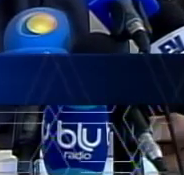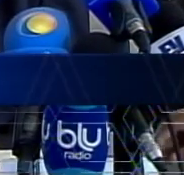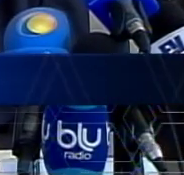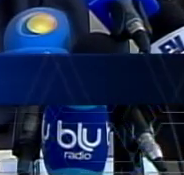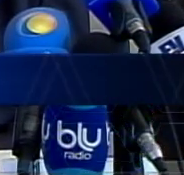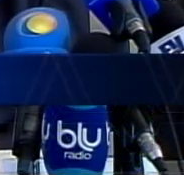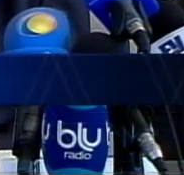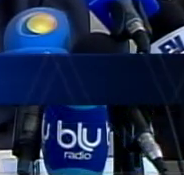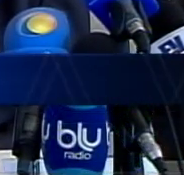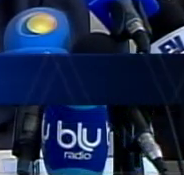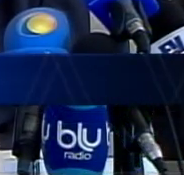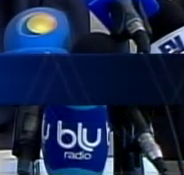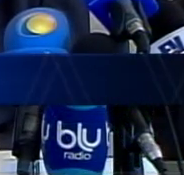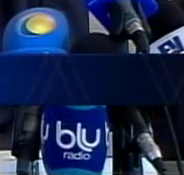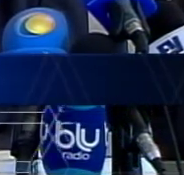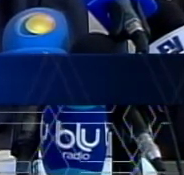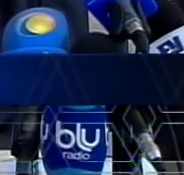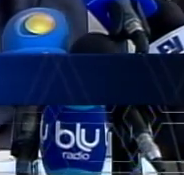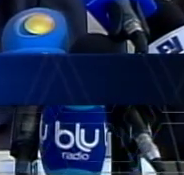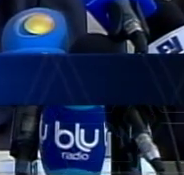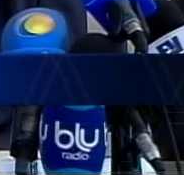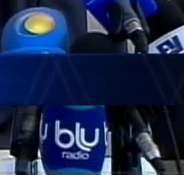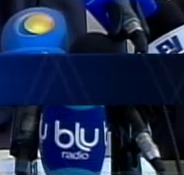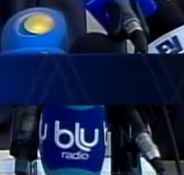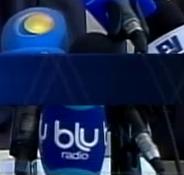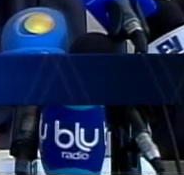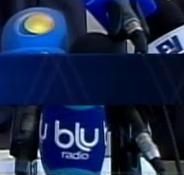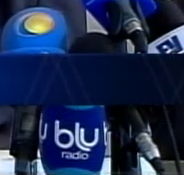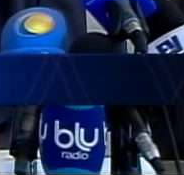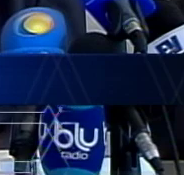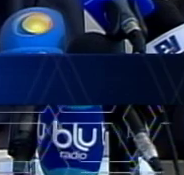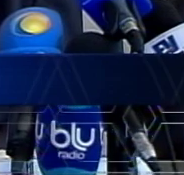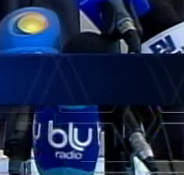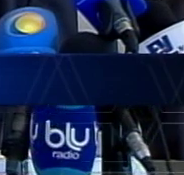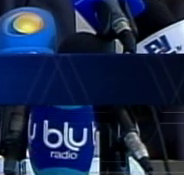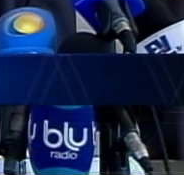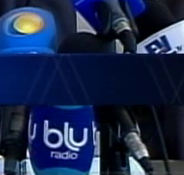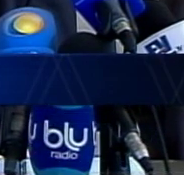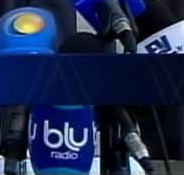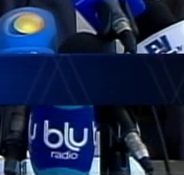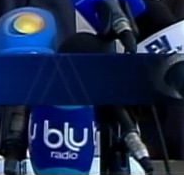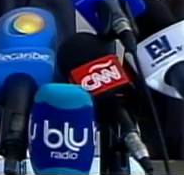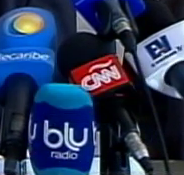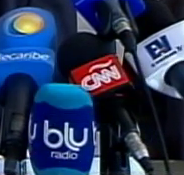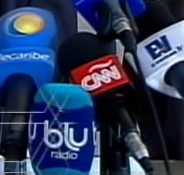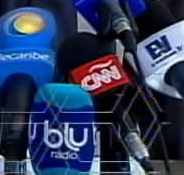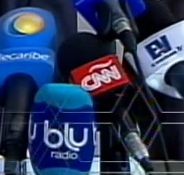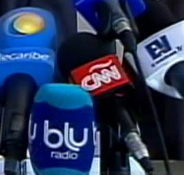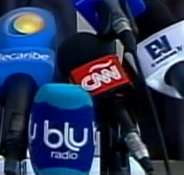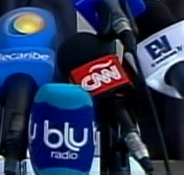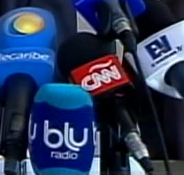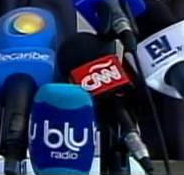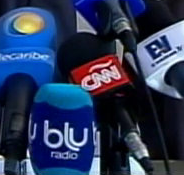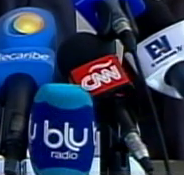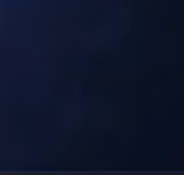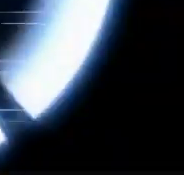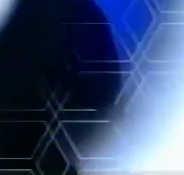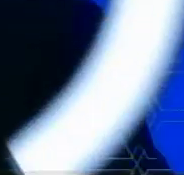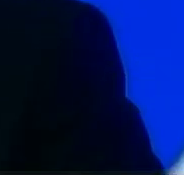Llamado. Cardenal Baltasar Porras lamentó que el diálogo entre oposición y gobierno se encuentre, a su juicio, congelado.